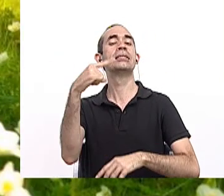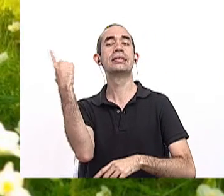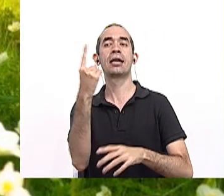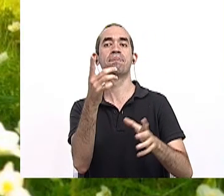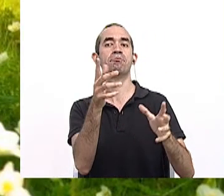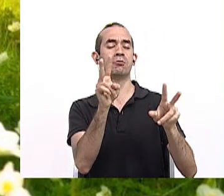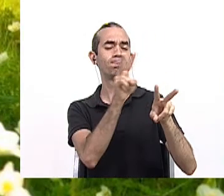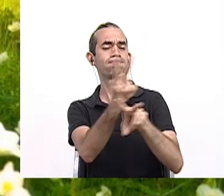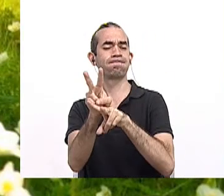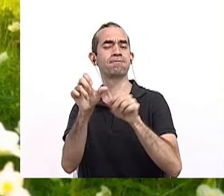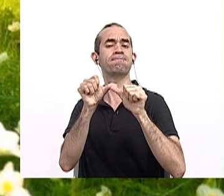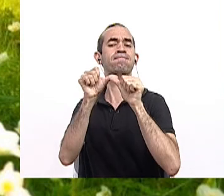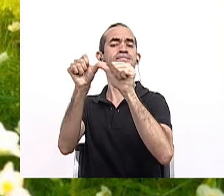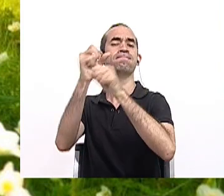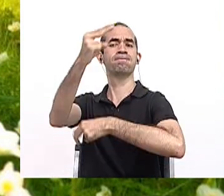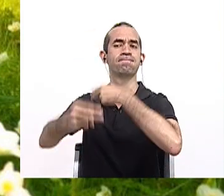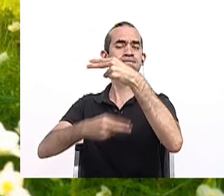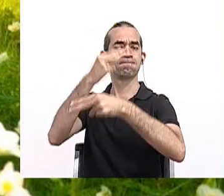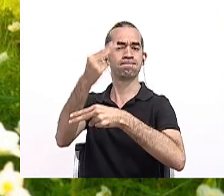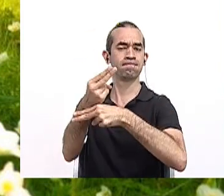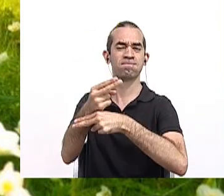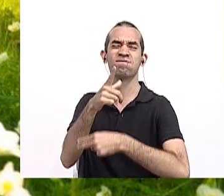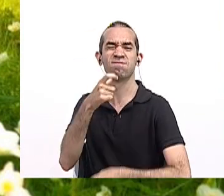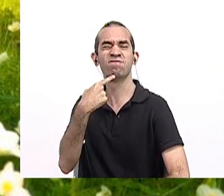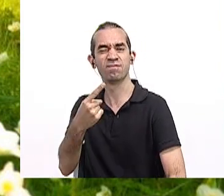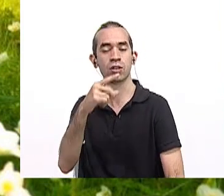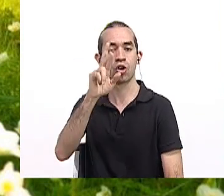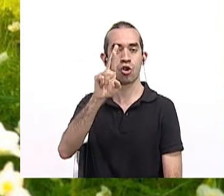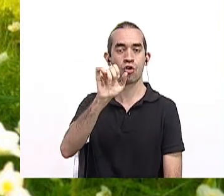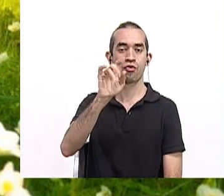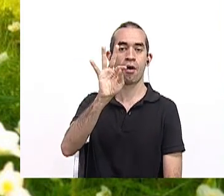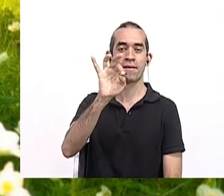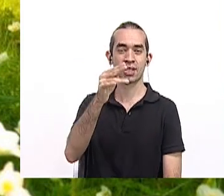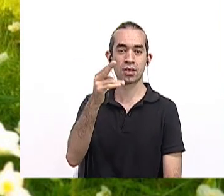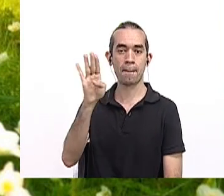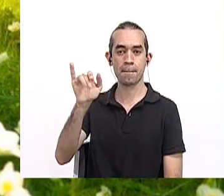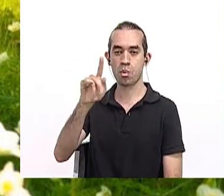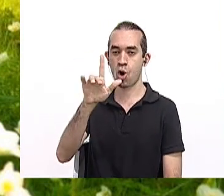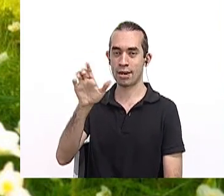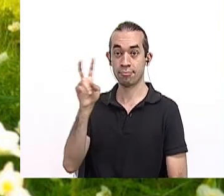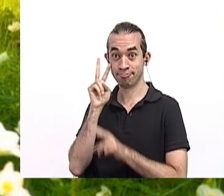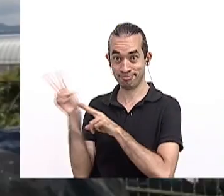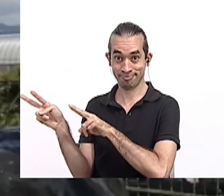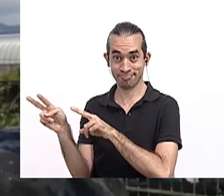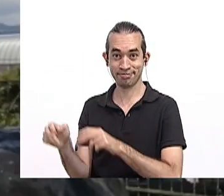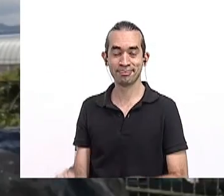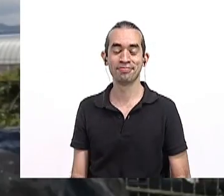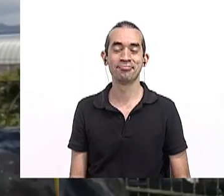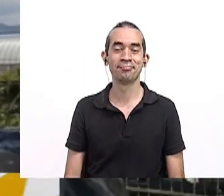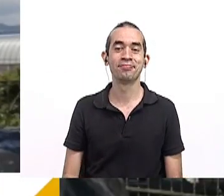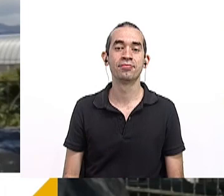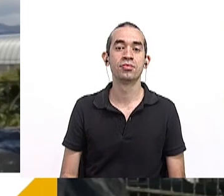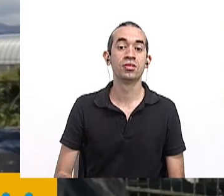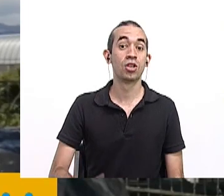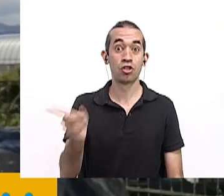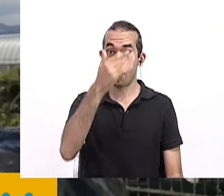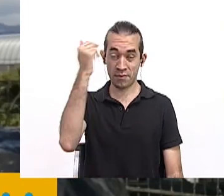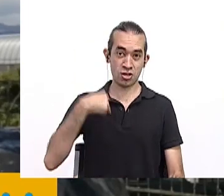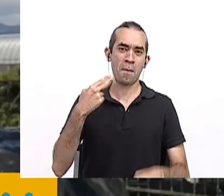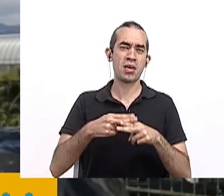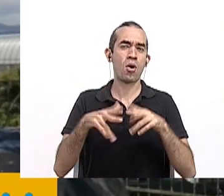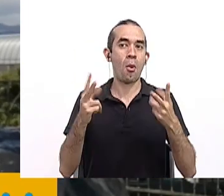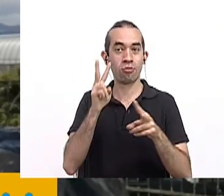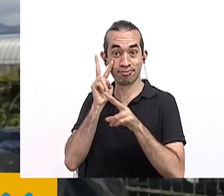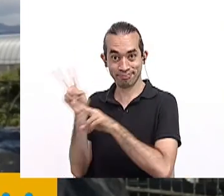vela por la preservación del universo robert boyle no olviden mi nombre es soy la